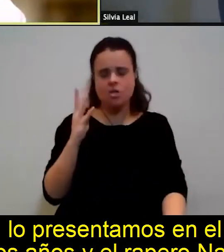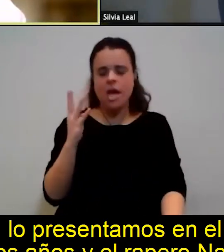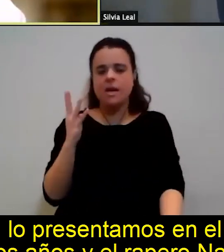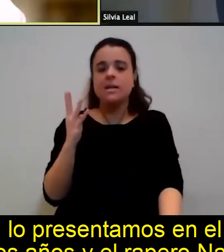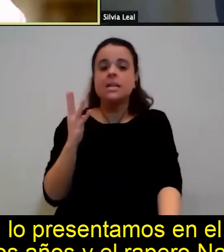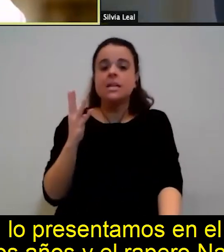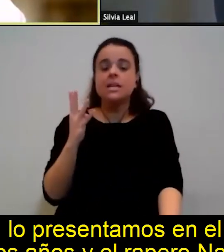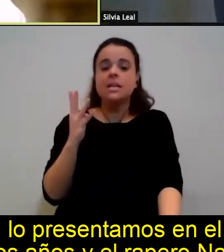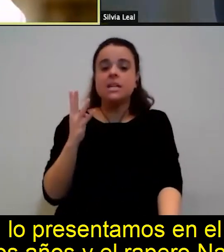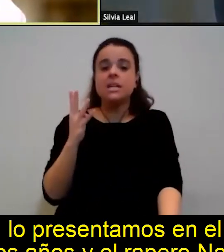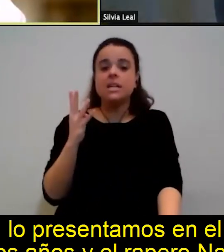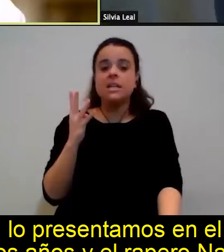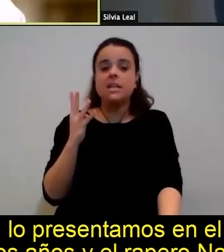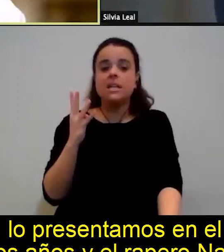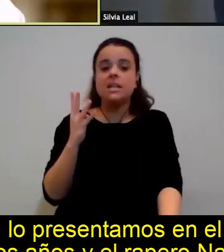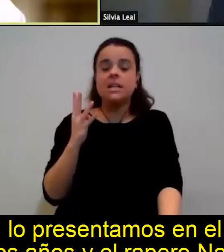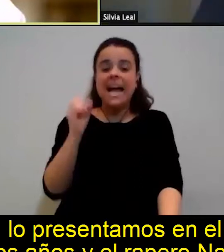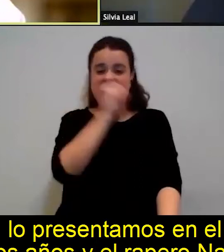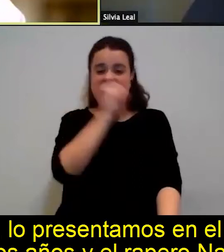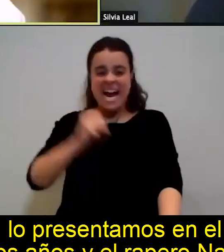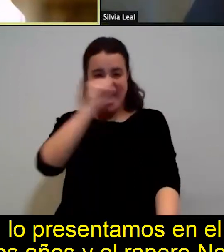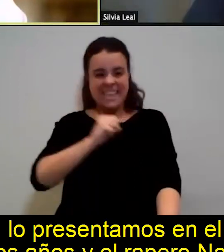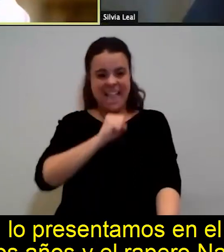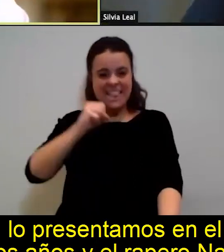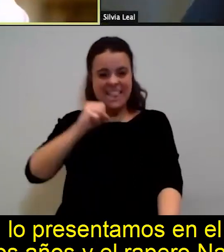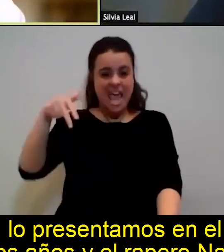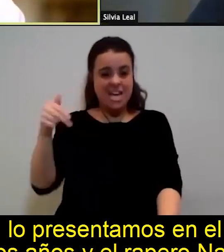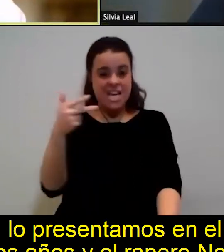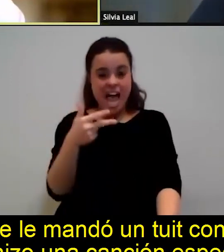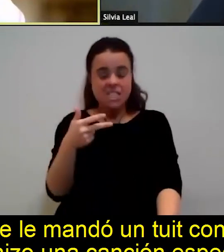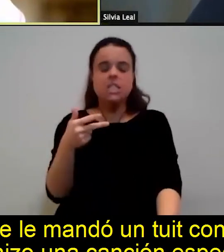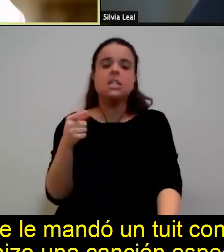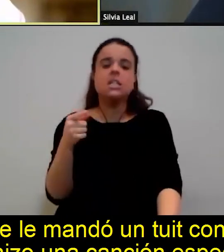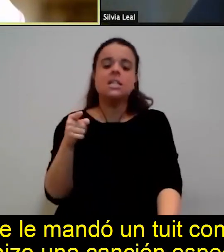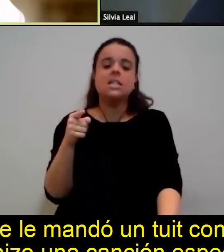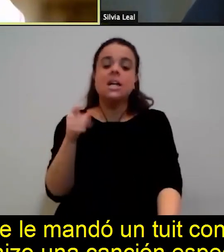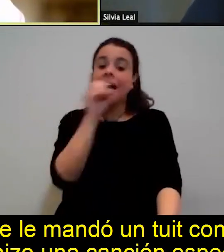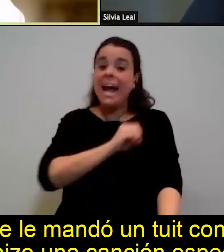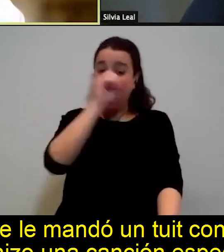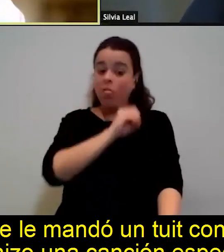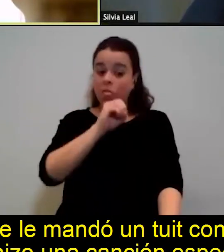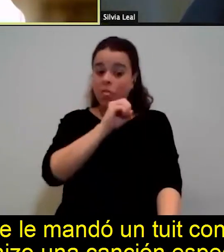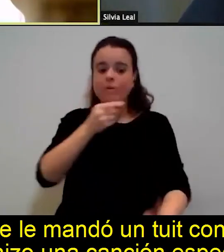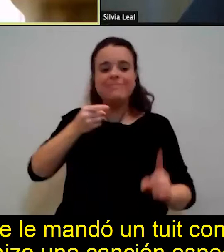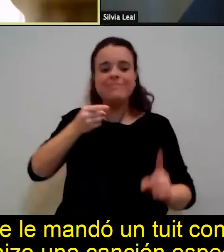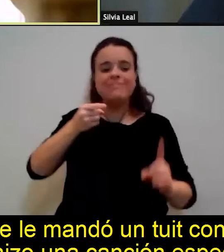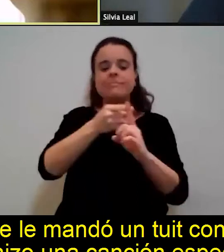Y el rapero Nach hizo una canción dedicada a una persona que le